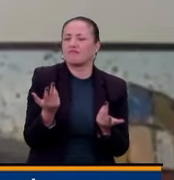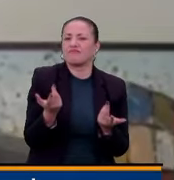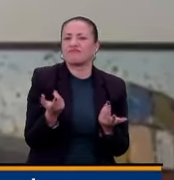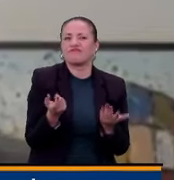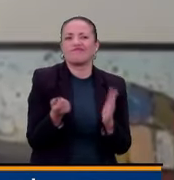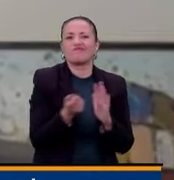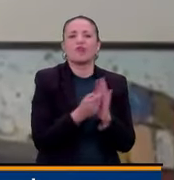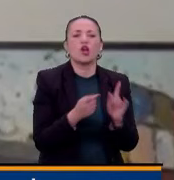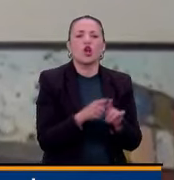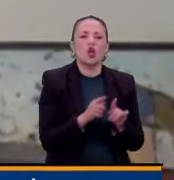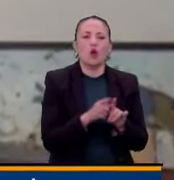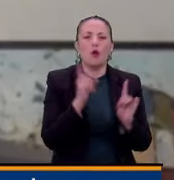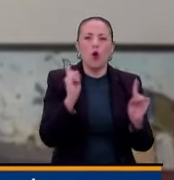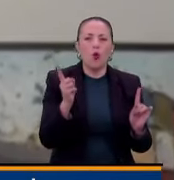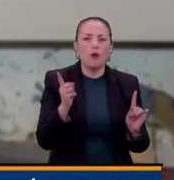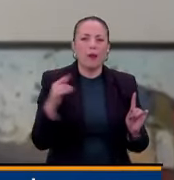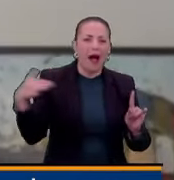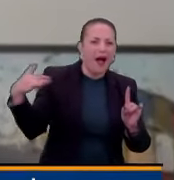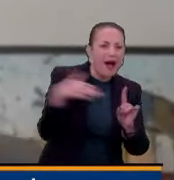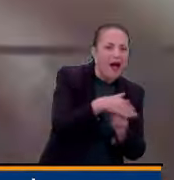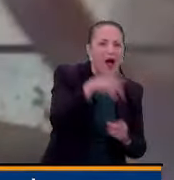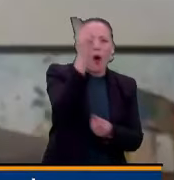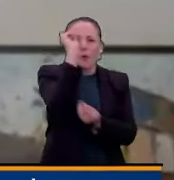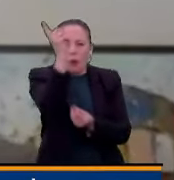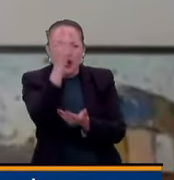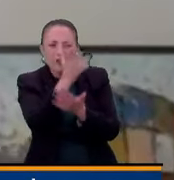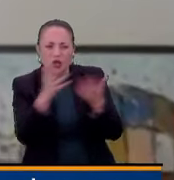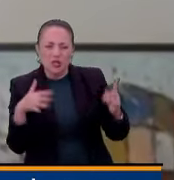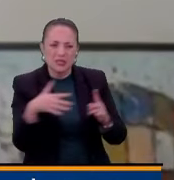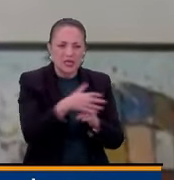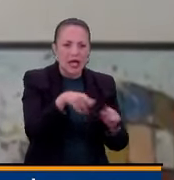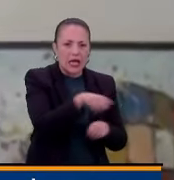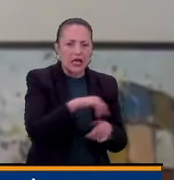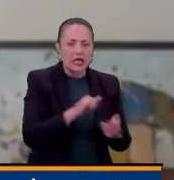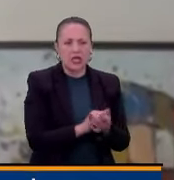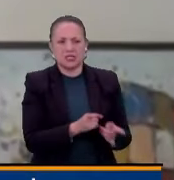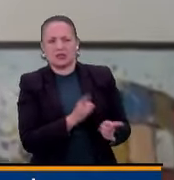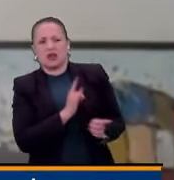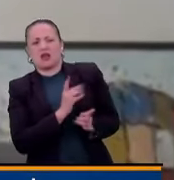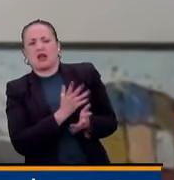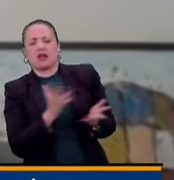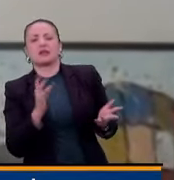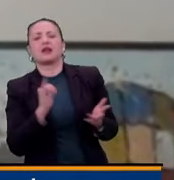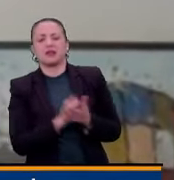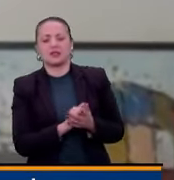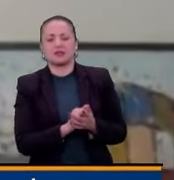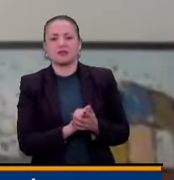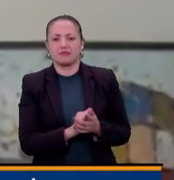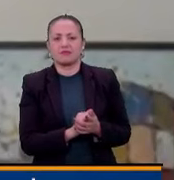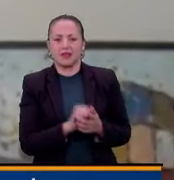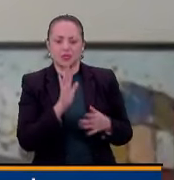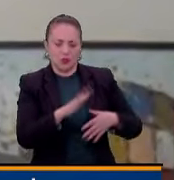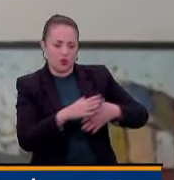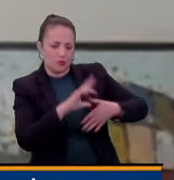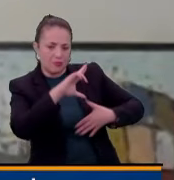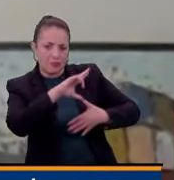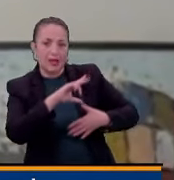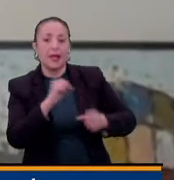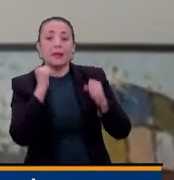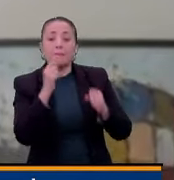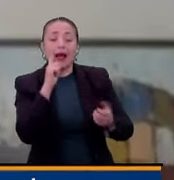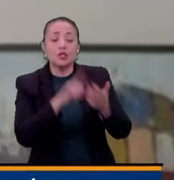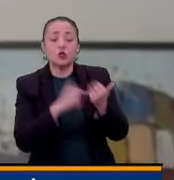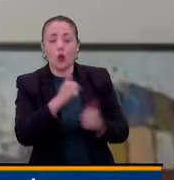de ruido político, y eso en diferentes magnitudes en toda la región, lo que es notable es la caída de la inversión en